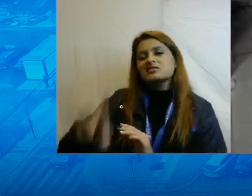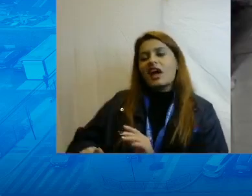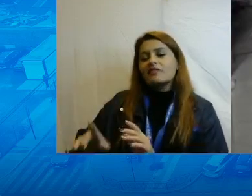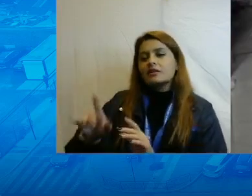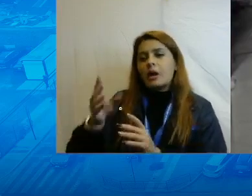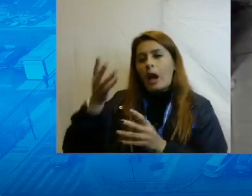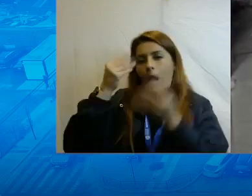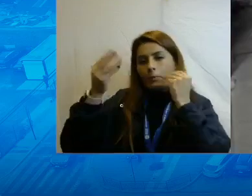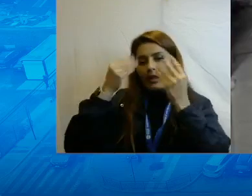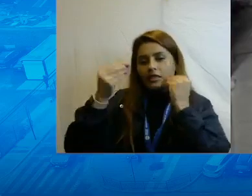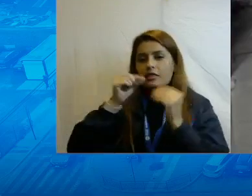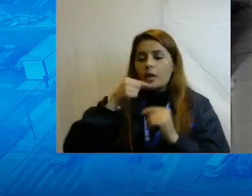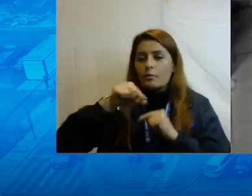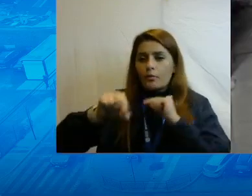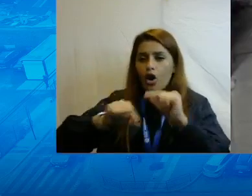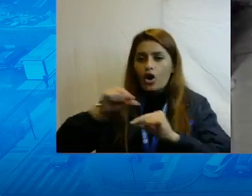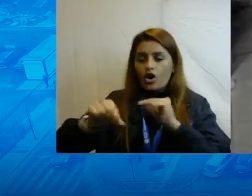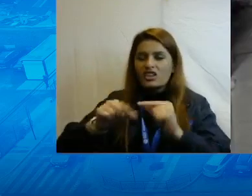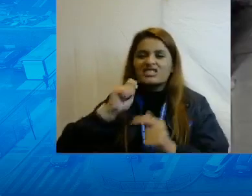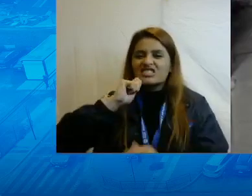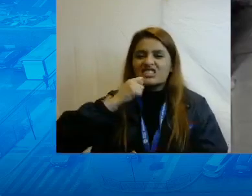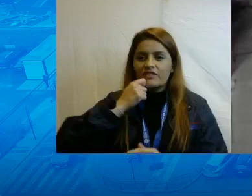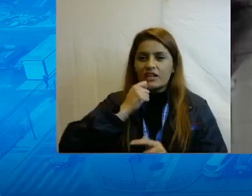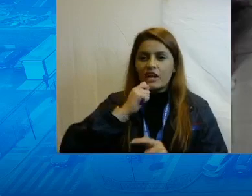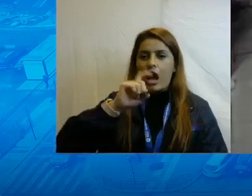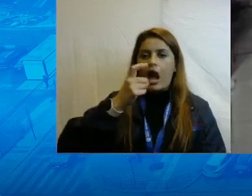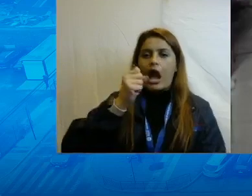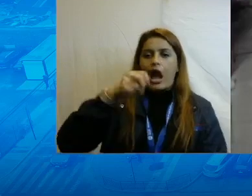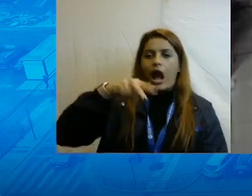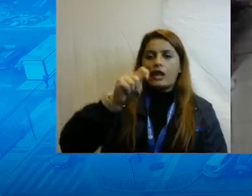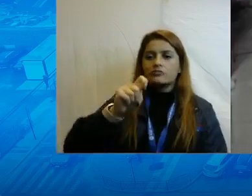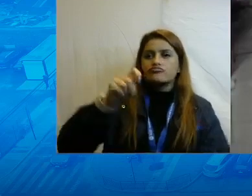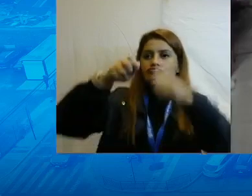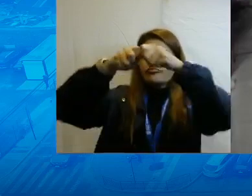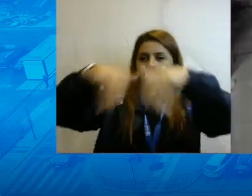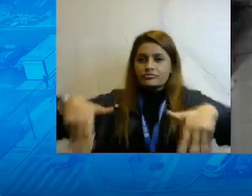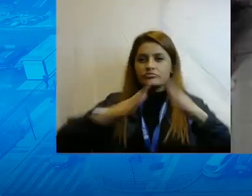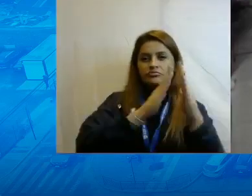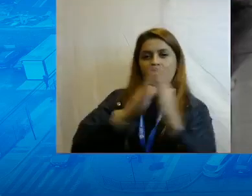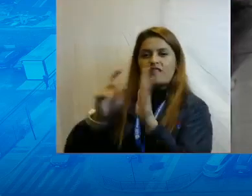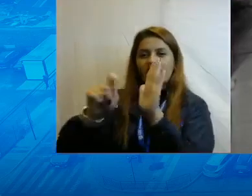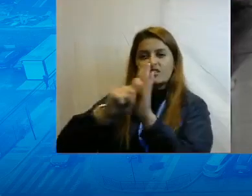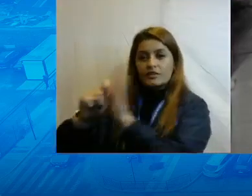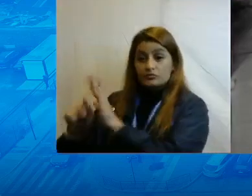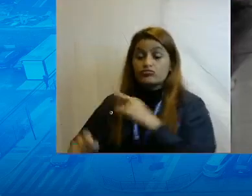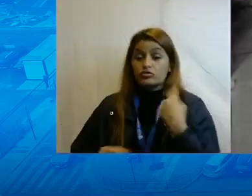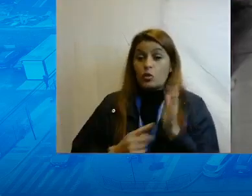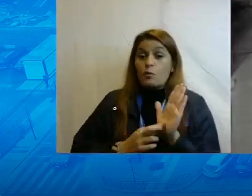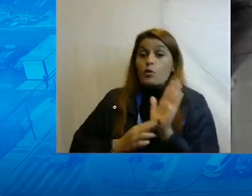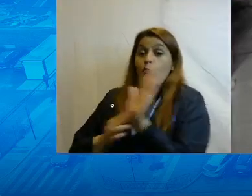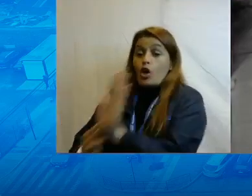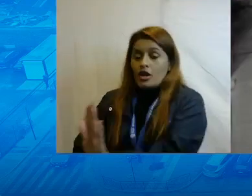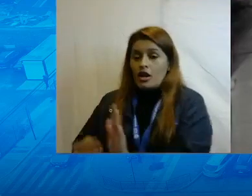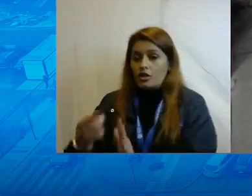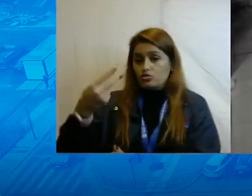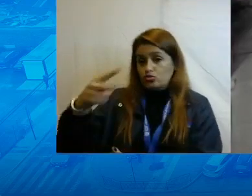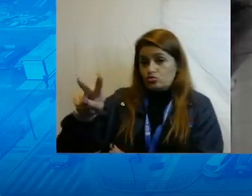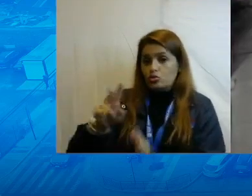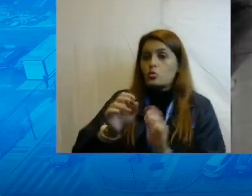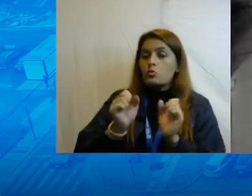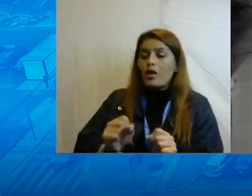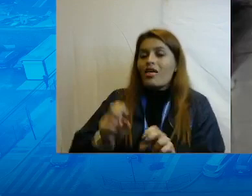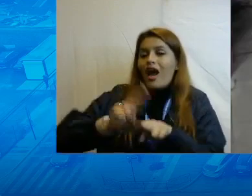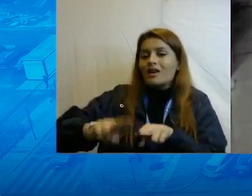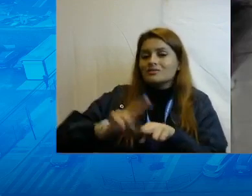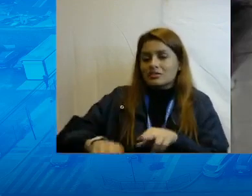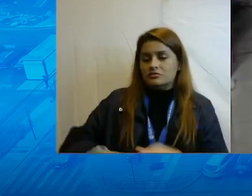relacionando recientemente con lo que significa una carta Gantt, y por lo tanto nosotros y nosotras le proponemos una carta Gantt a la organización que pueden utilizar